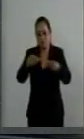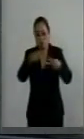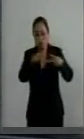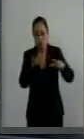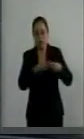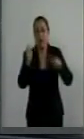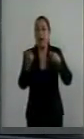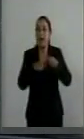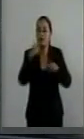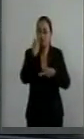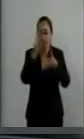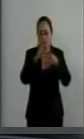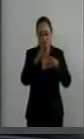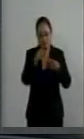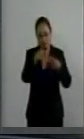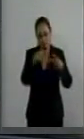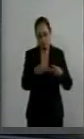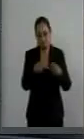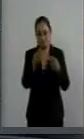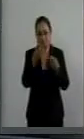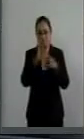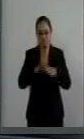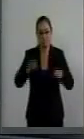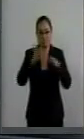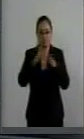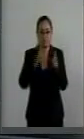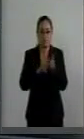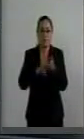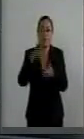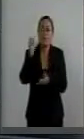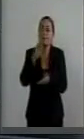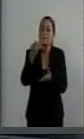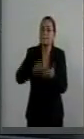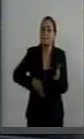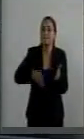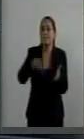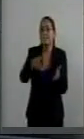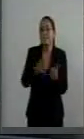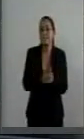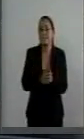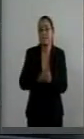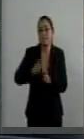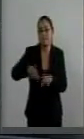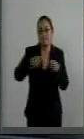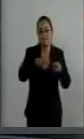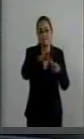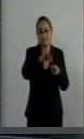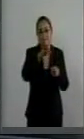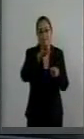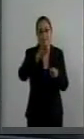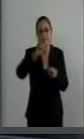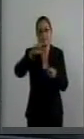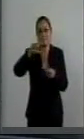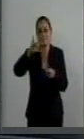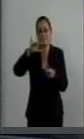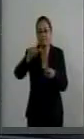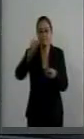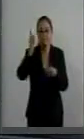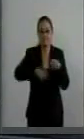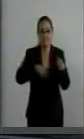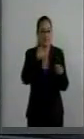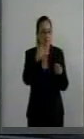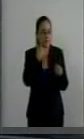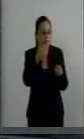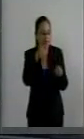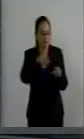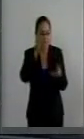por citar algunas. Pero dejamos también pendientes, como el nombramiento de la Fiscalía Anticorrupción,